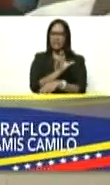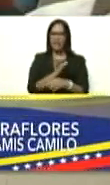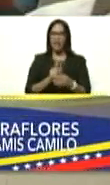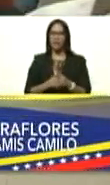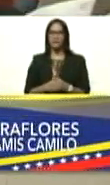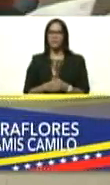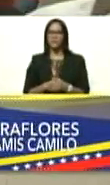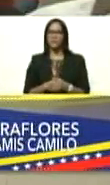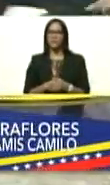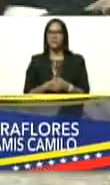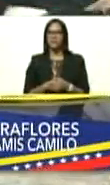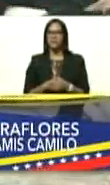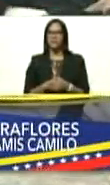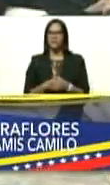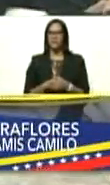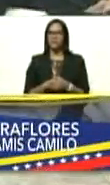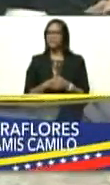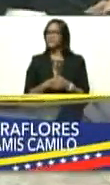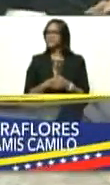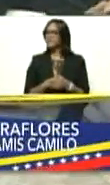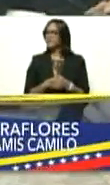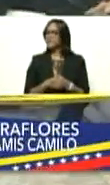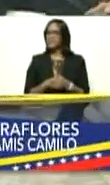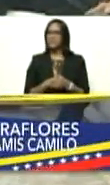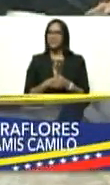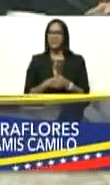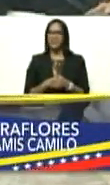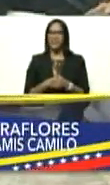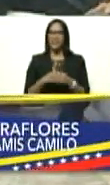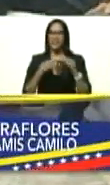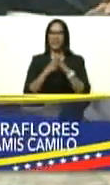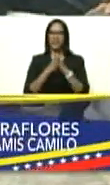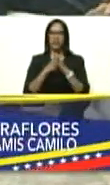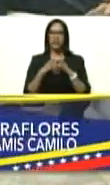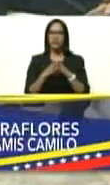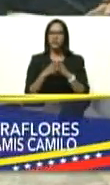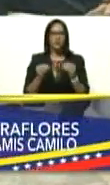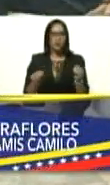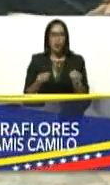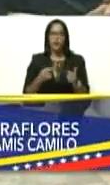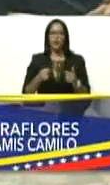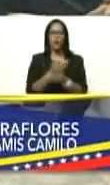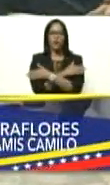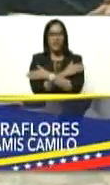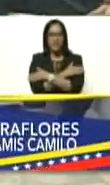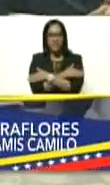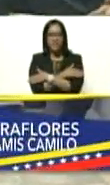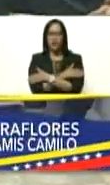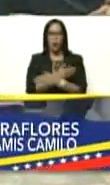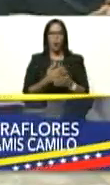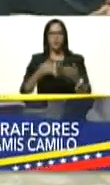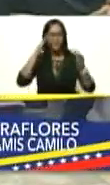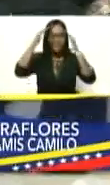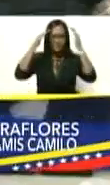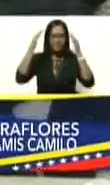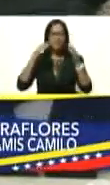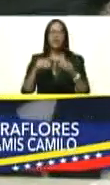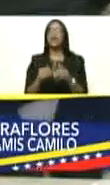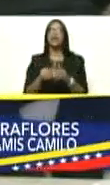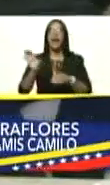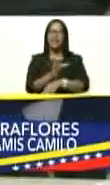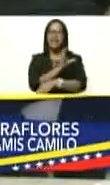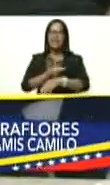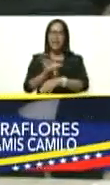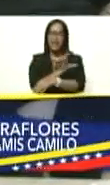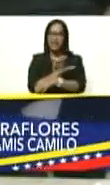yo les decía a ellos, mira, en estos días nos visitó también cantante, compositor